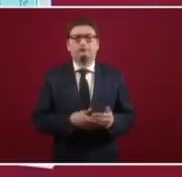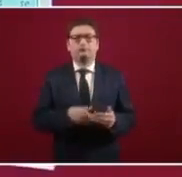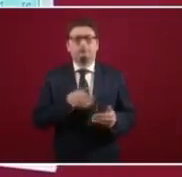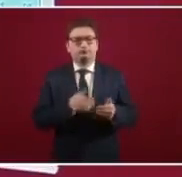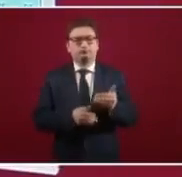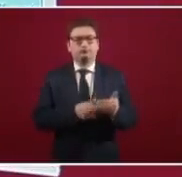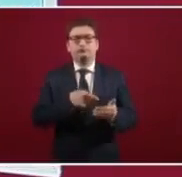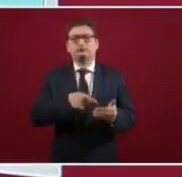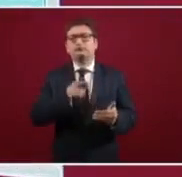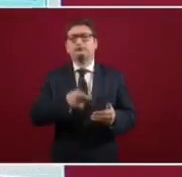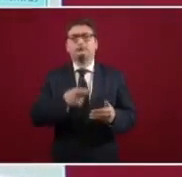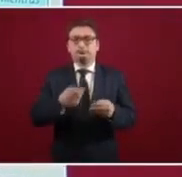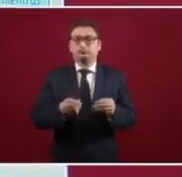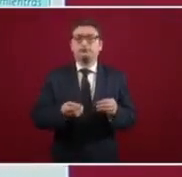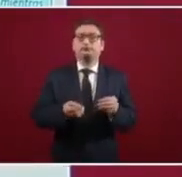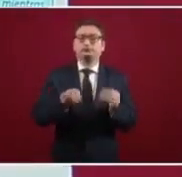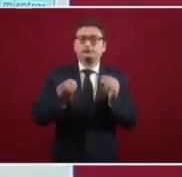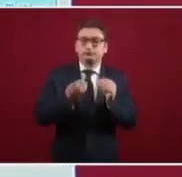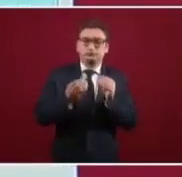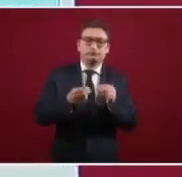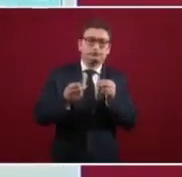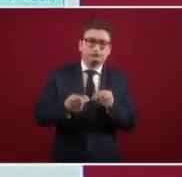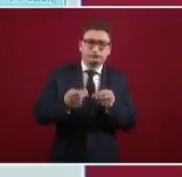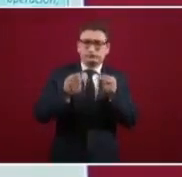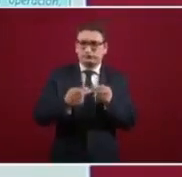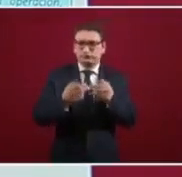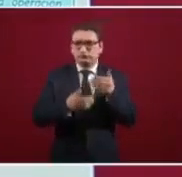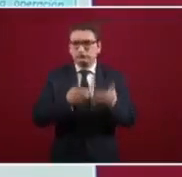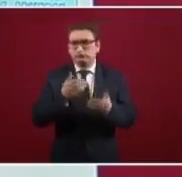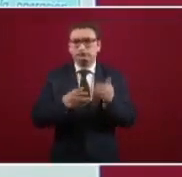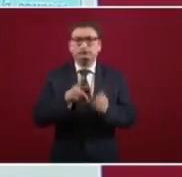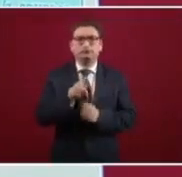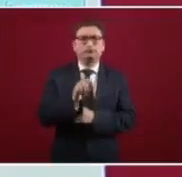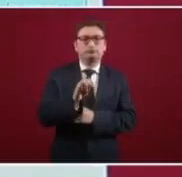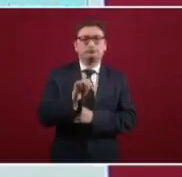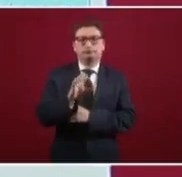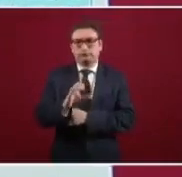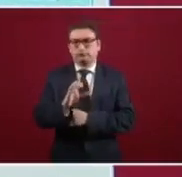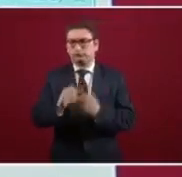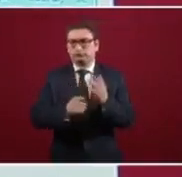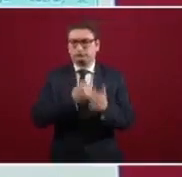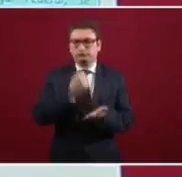negociación y aprobación del tratado